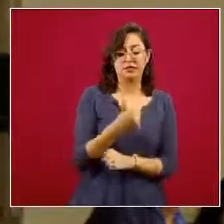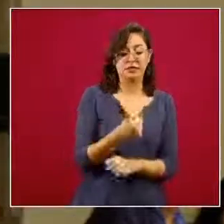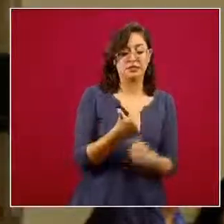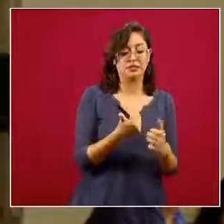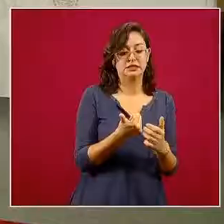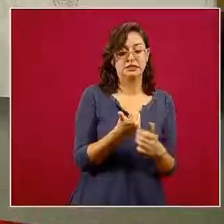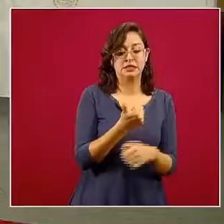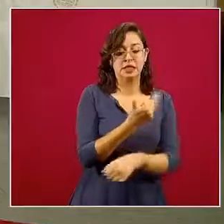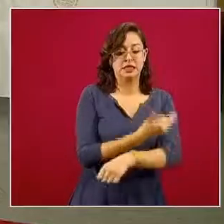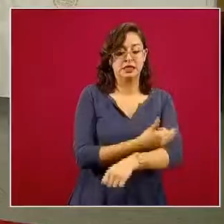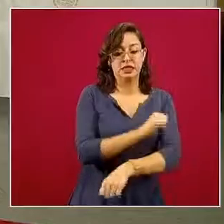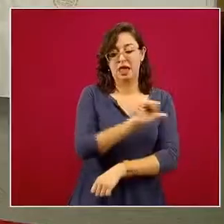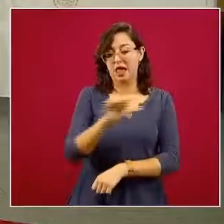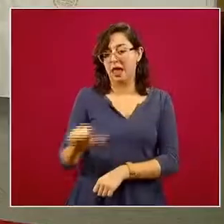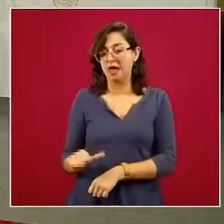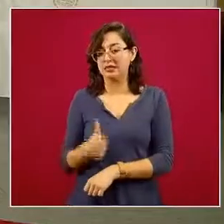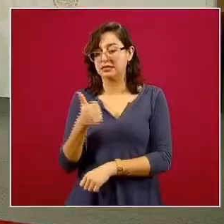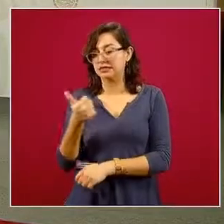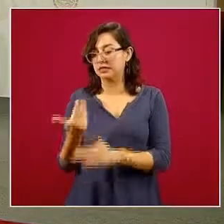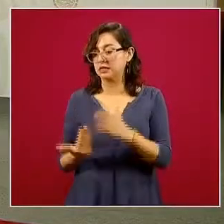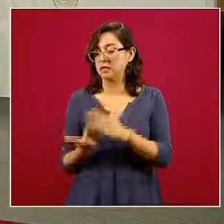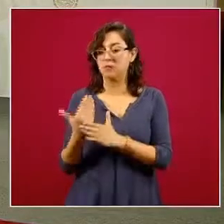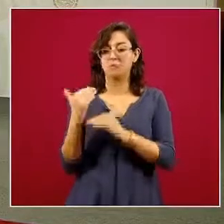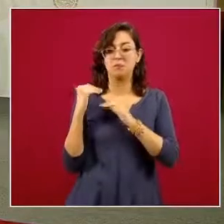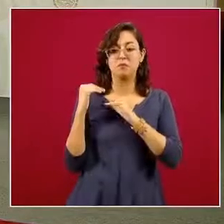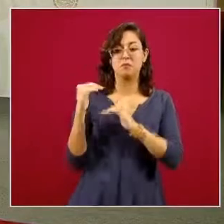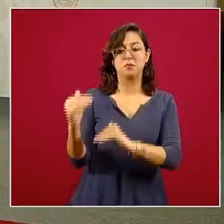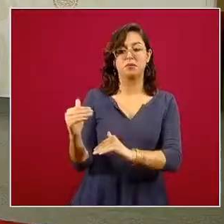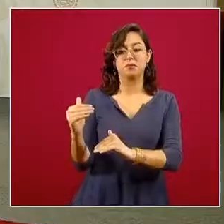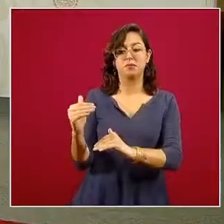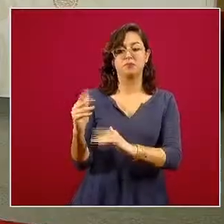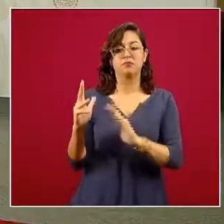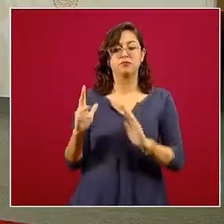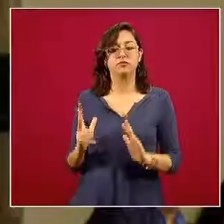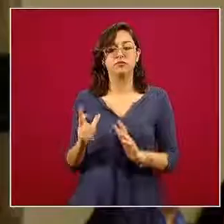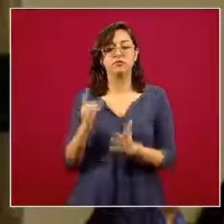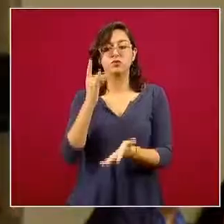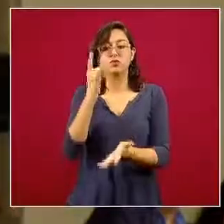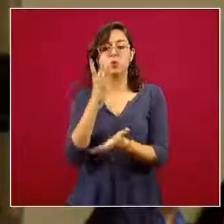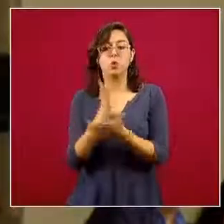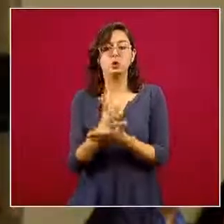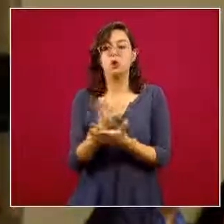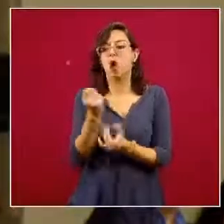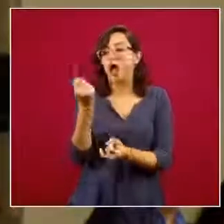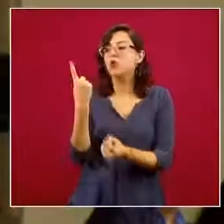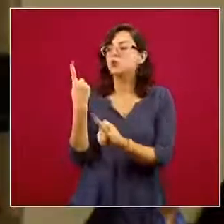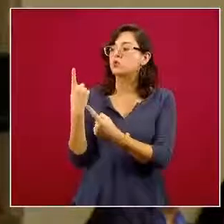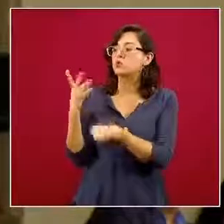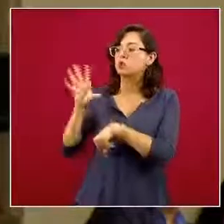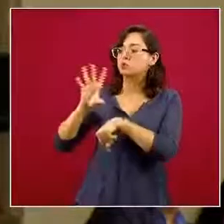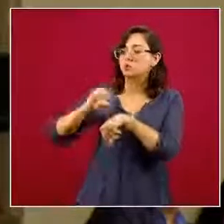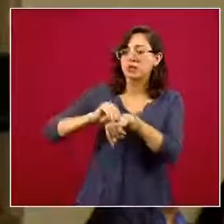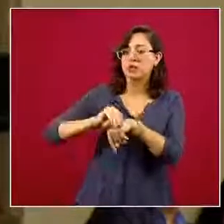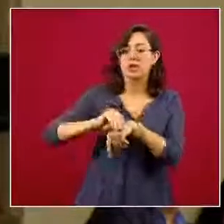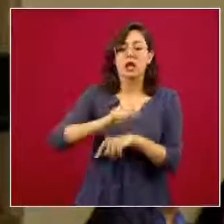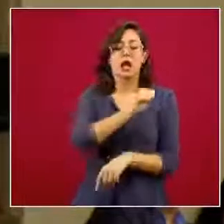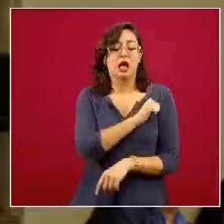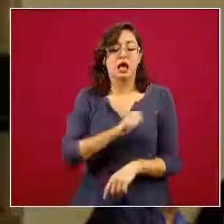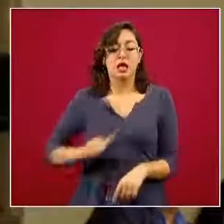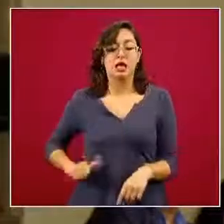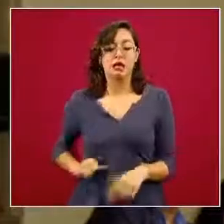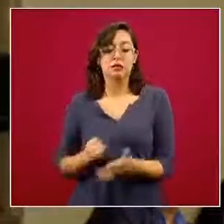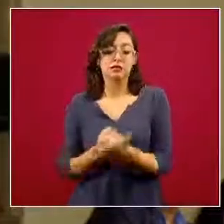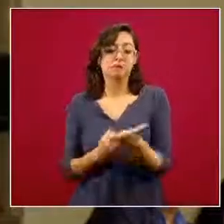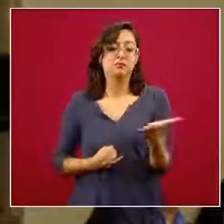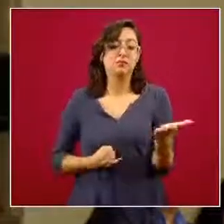6 de la mañana. ¿Sí? Y resulta que nos emiten una especie de salvoconductos para que podamos circular. Esta decisión la tomó la alcaldesa